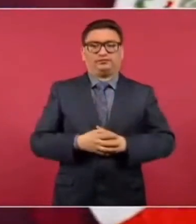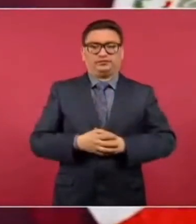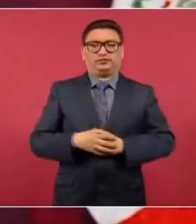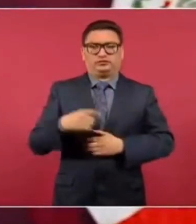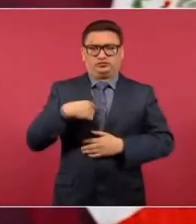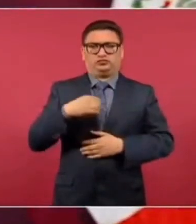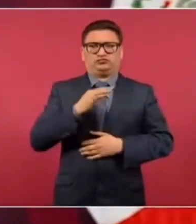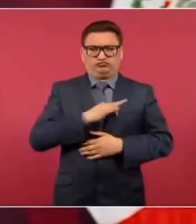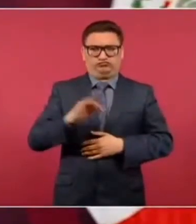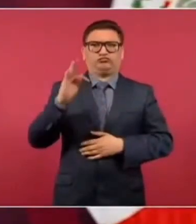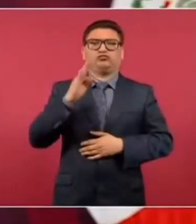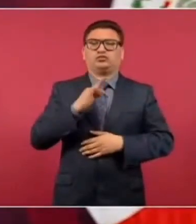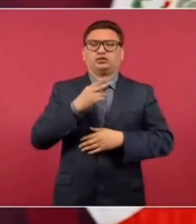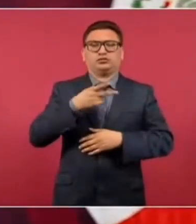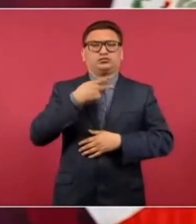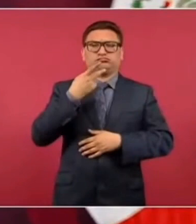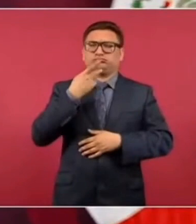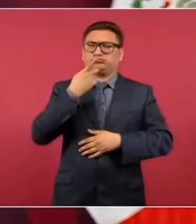hablar con libertad.